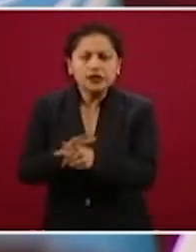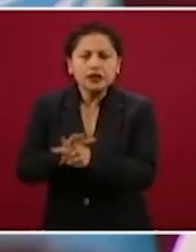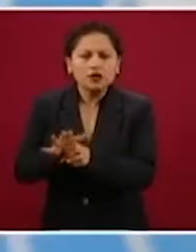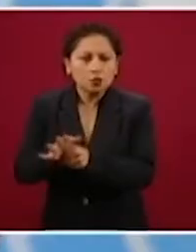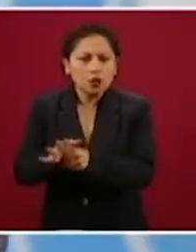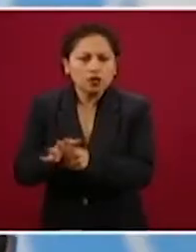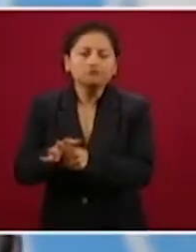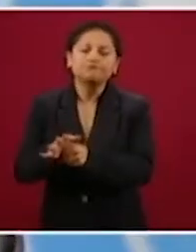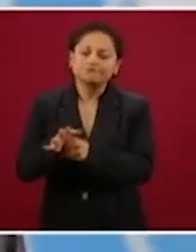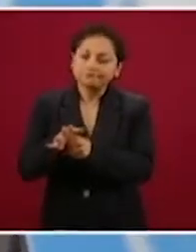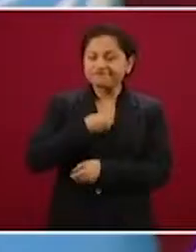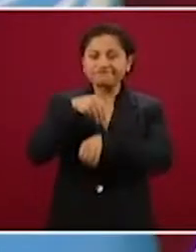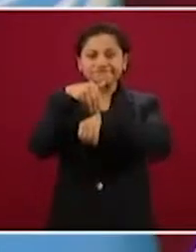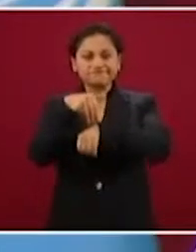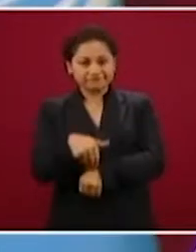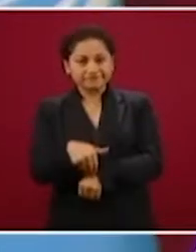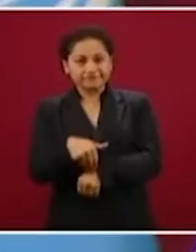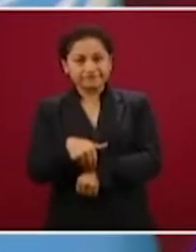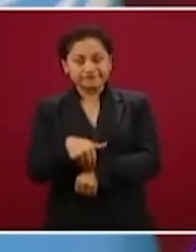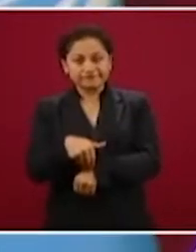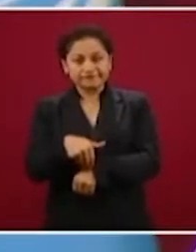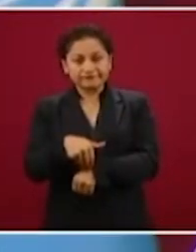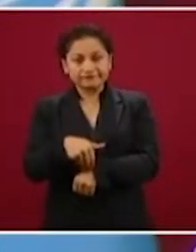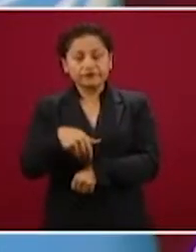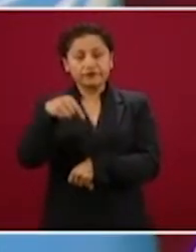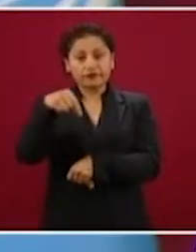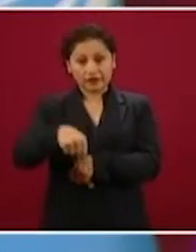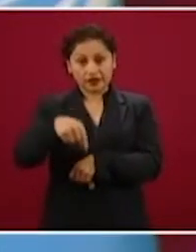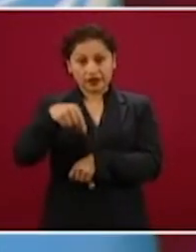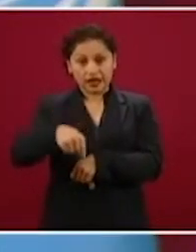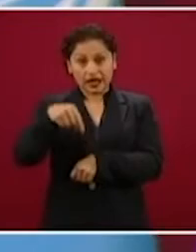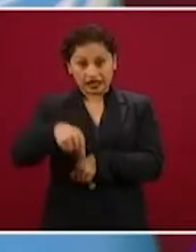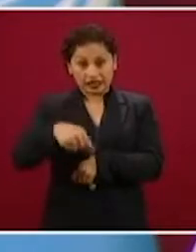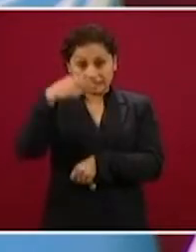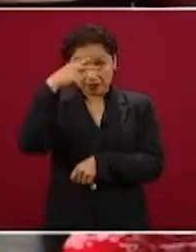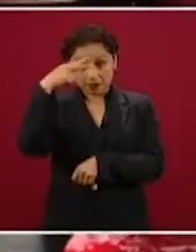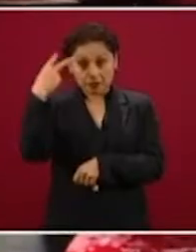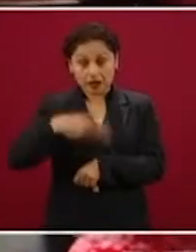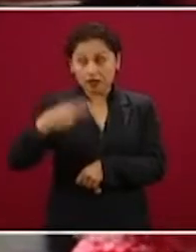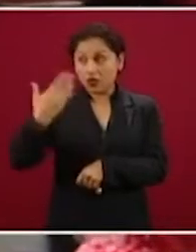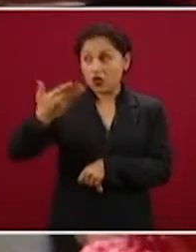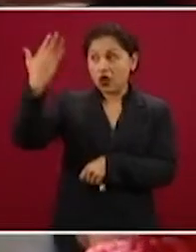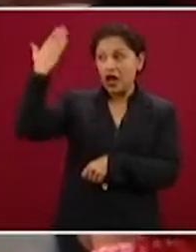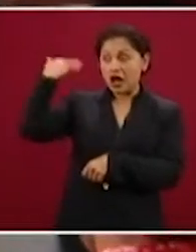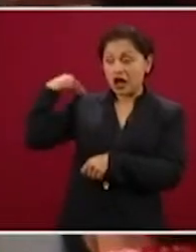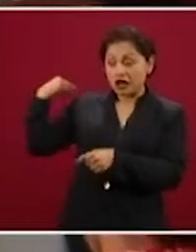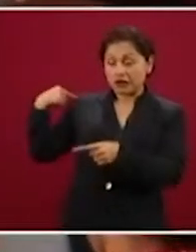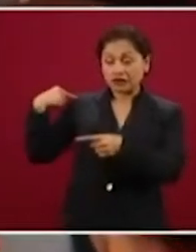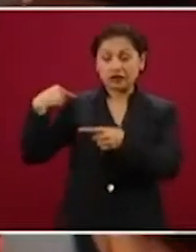básicas, fundamentales. En México nunca ha habido una sola cultura.